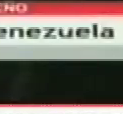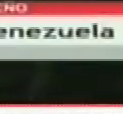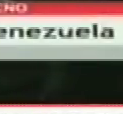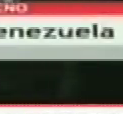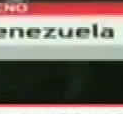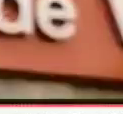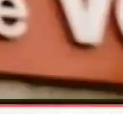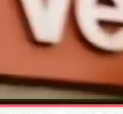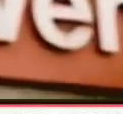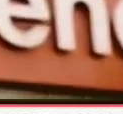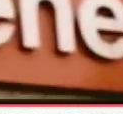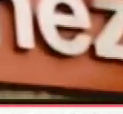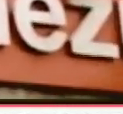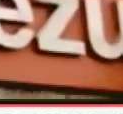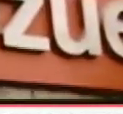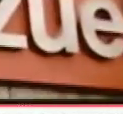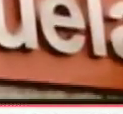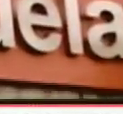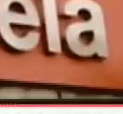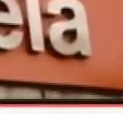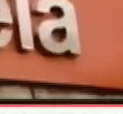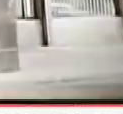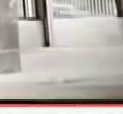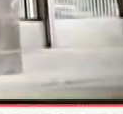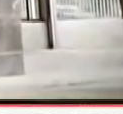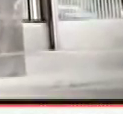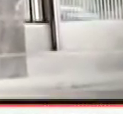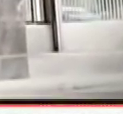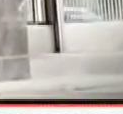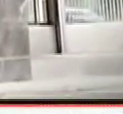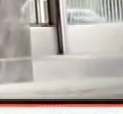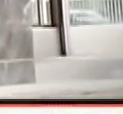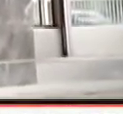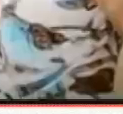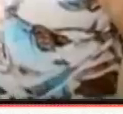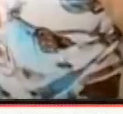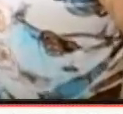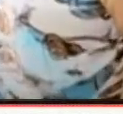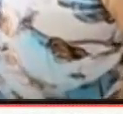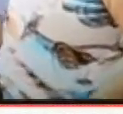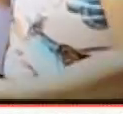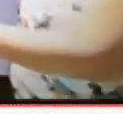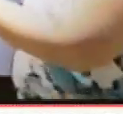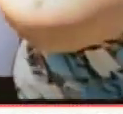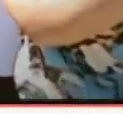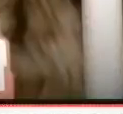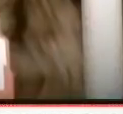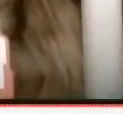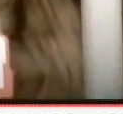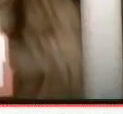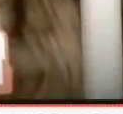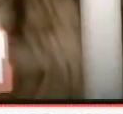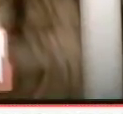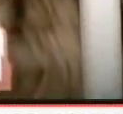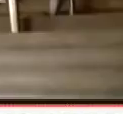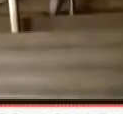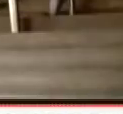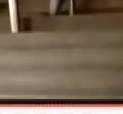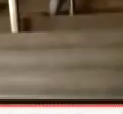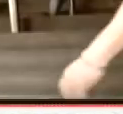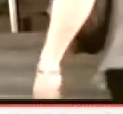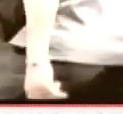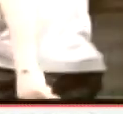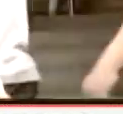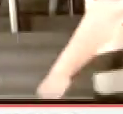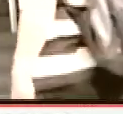Hugo Chávez adquirió el Banco de Venezuela el 3 de julio de 2009 y concibió una idea progresista: consolidar una entidad